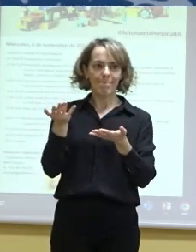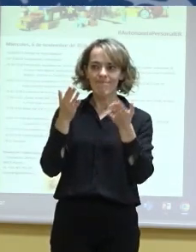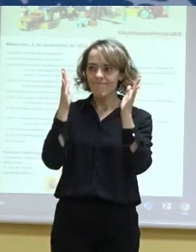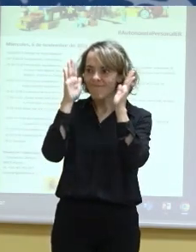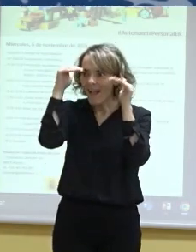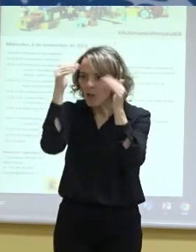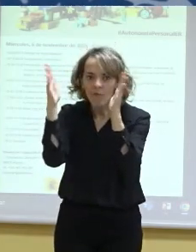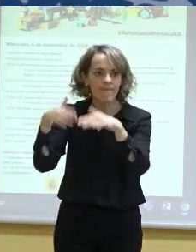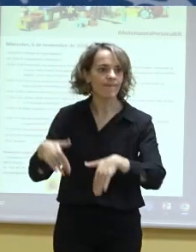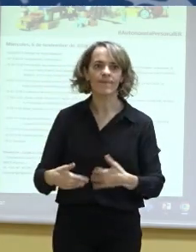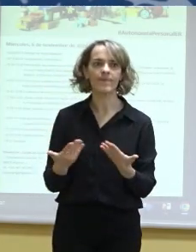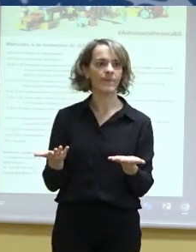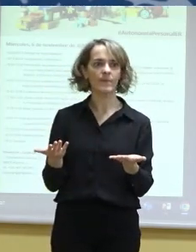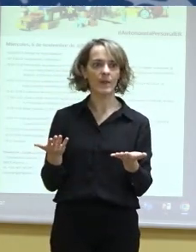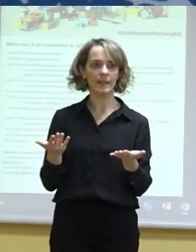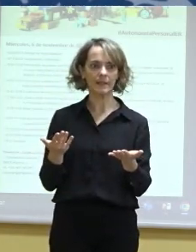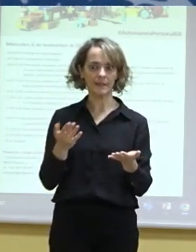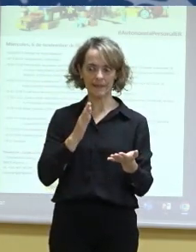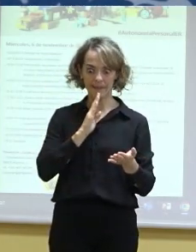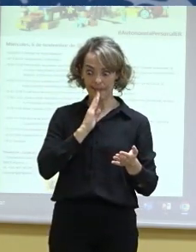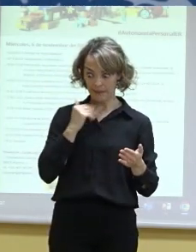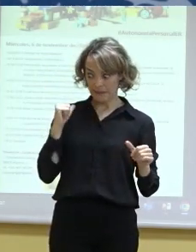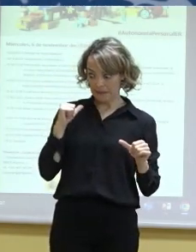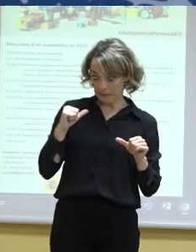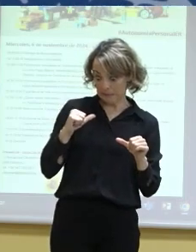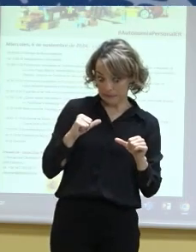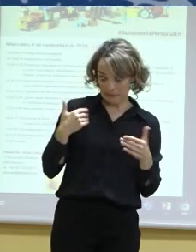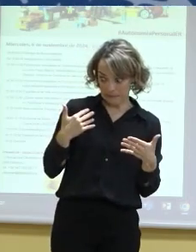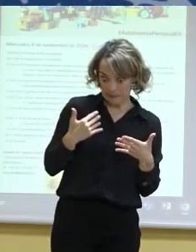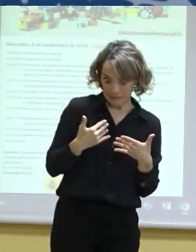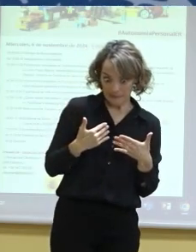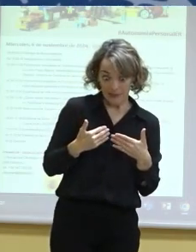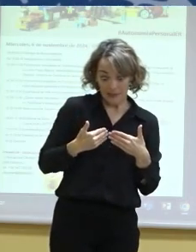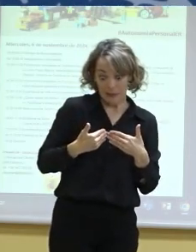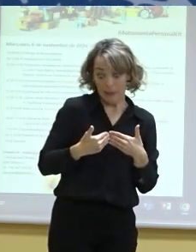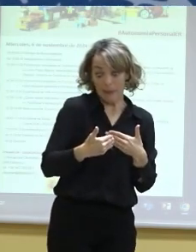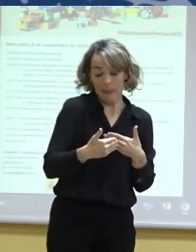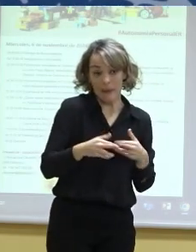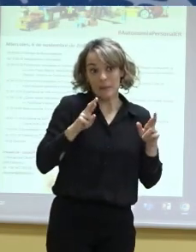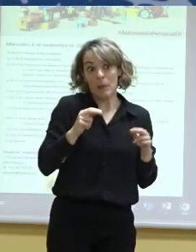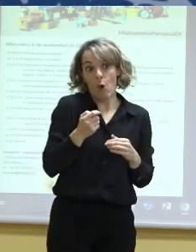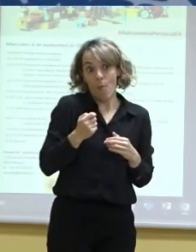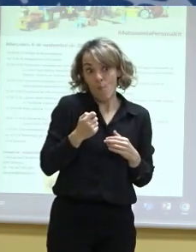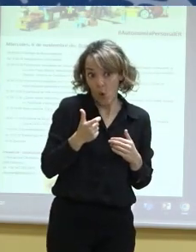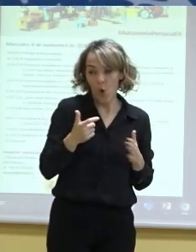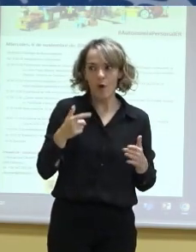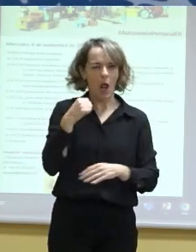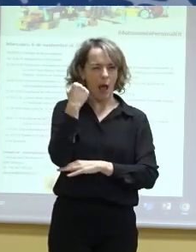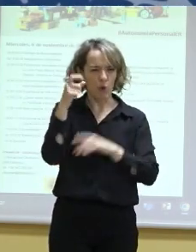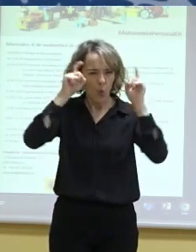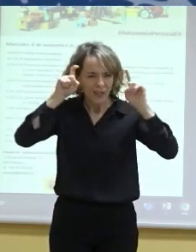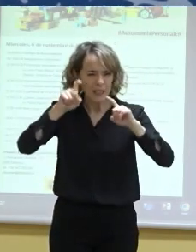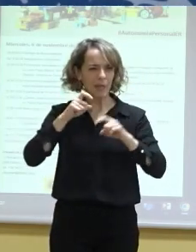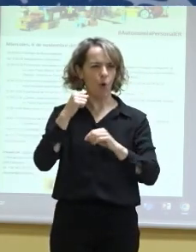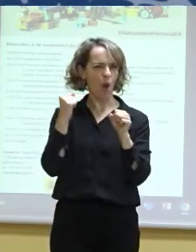durante todo este tiempo que está durando, y posiblemente, y esperemos que sea poco, ¿no? Todos los apoyos educativos, todos los apoyos